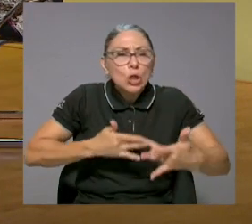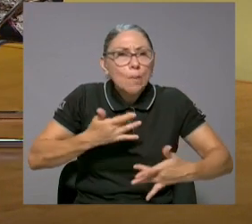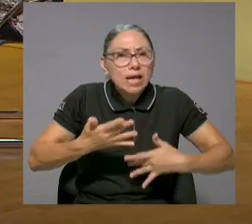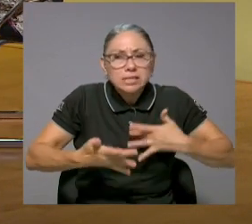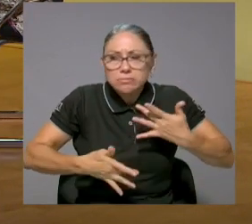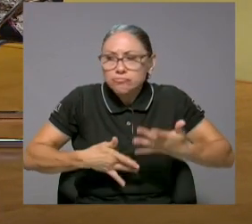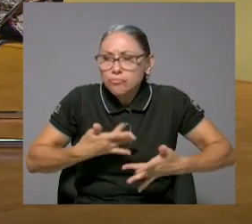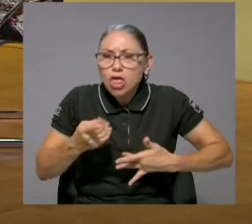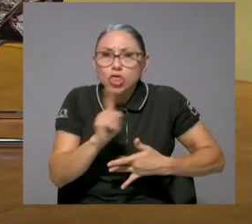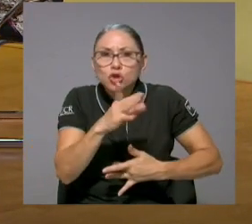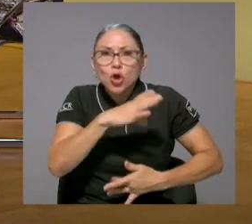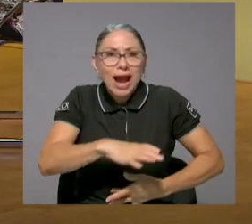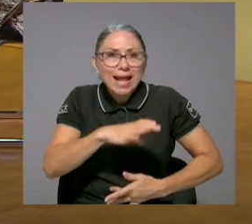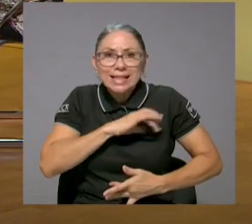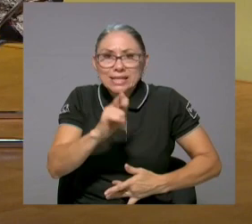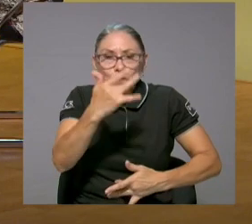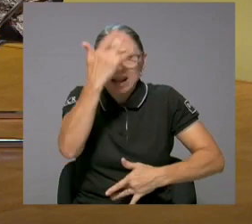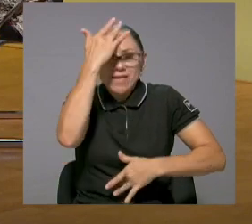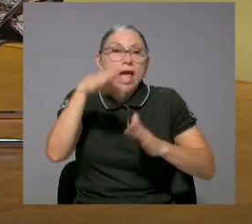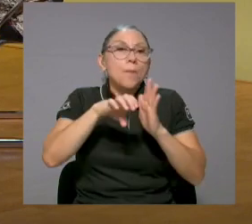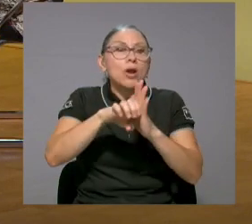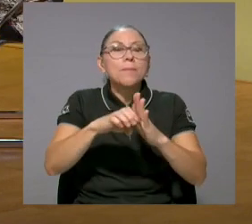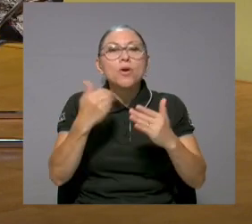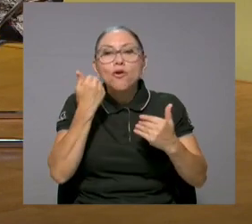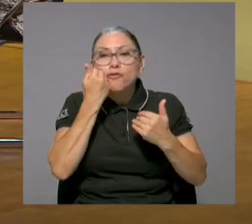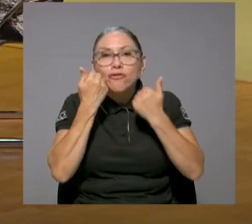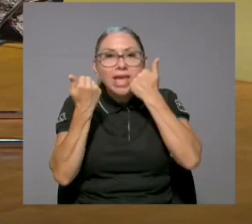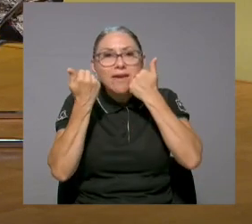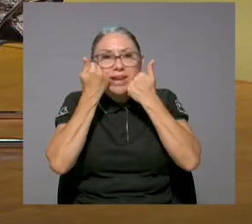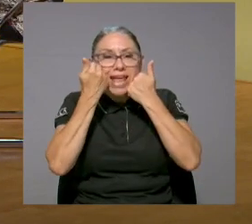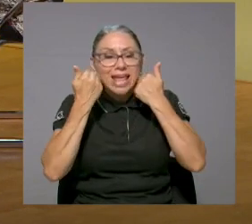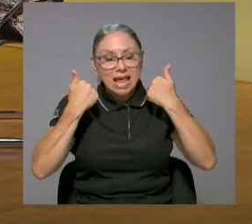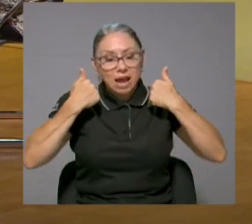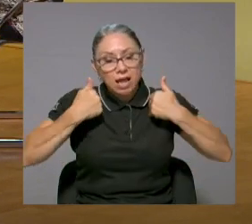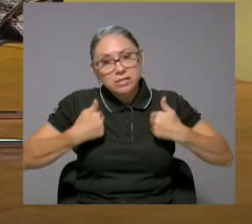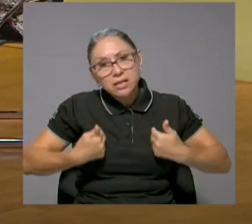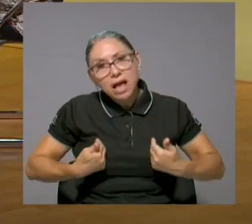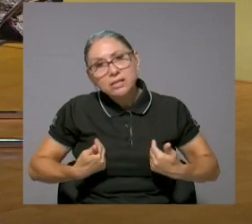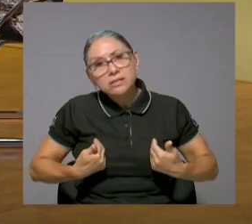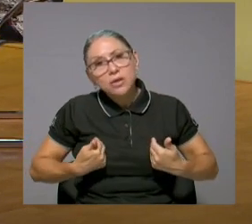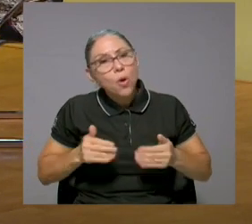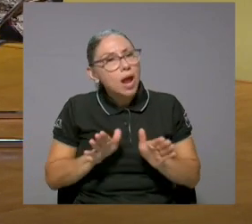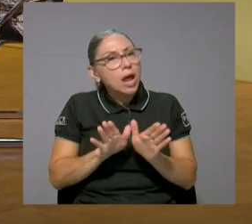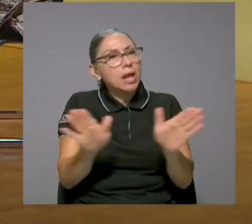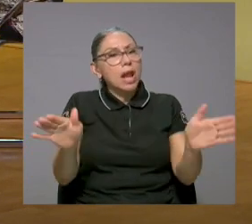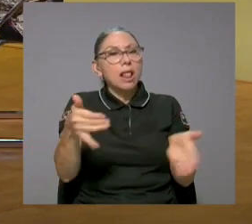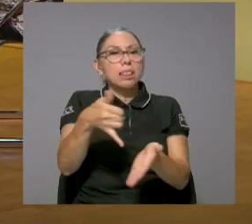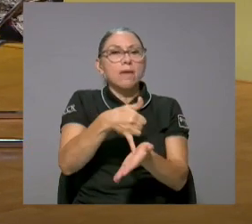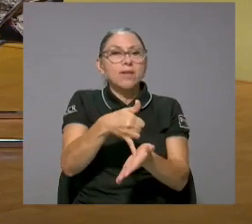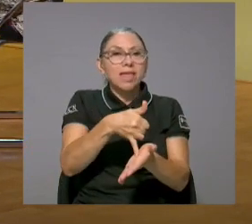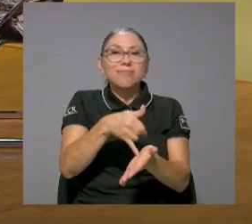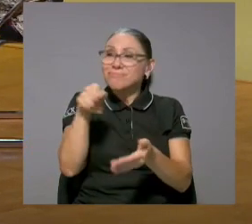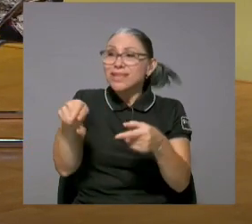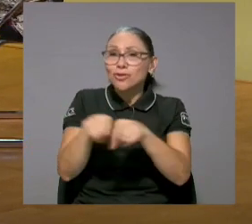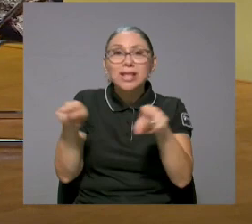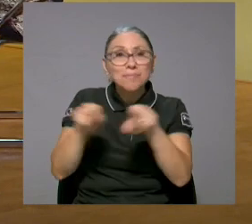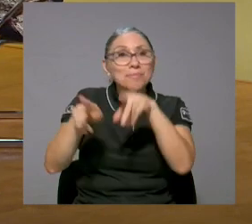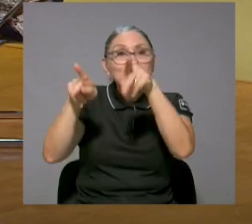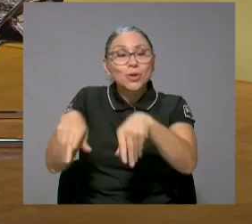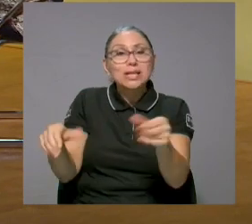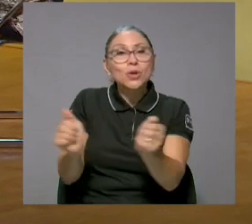característicos propiamente de la enfermedad, como por ejemplo fiebre, cansancio, debilidad general, que eso también lo presentan los pacientes que por ejemplo tienen